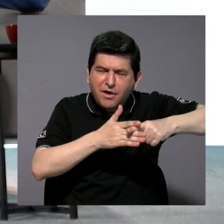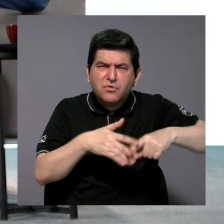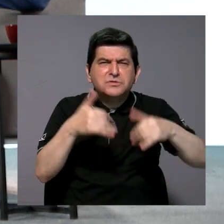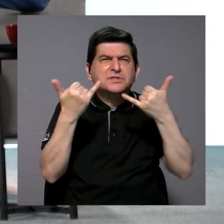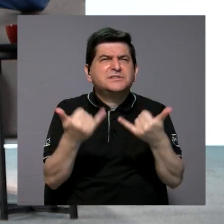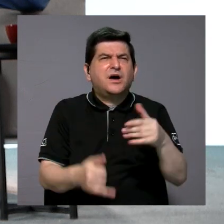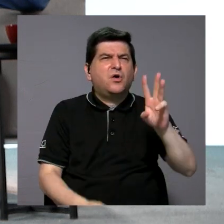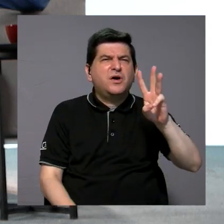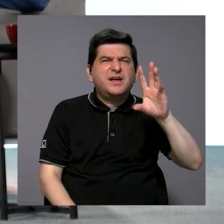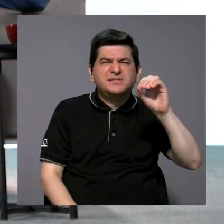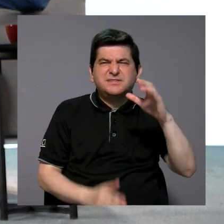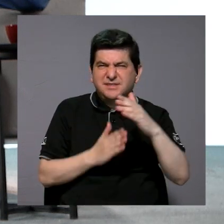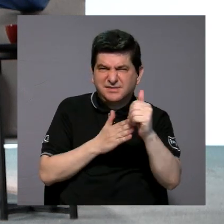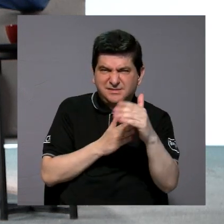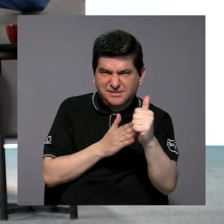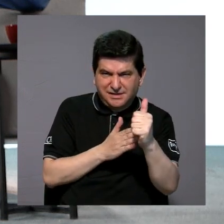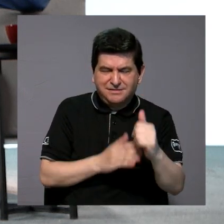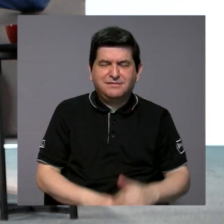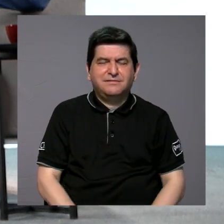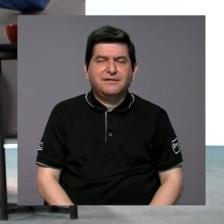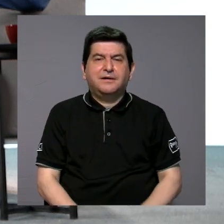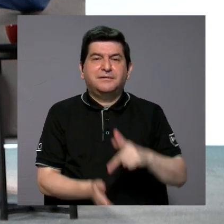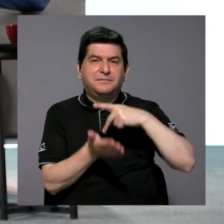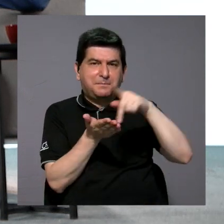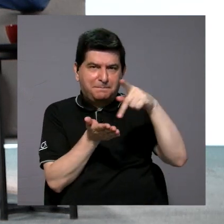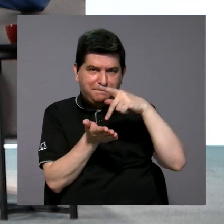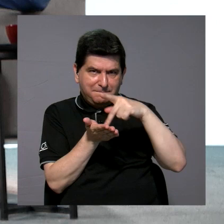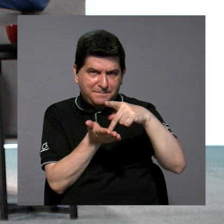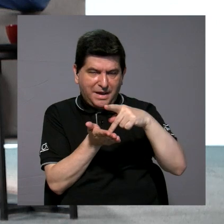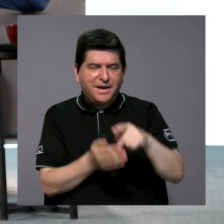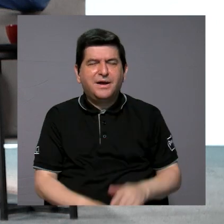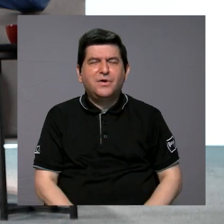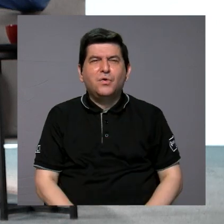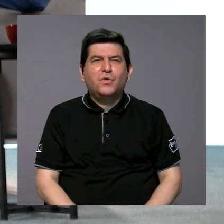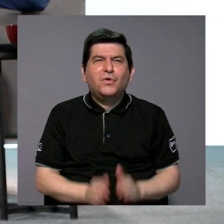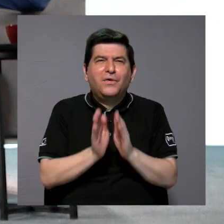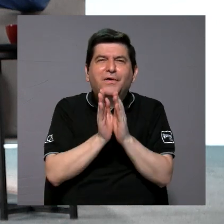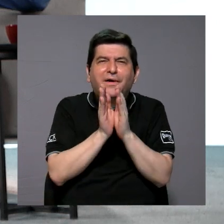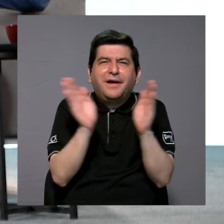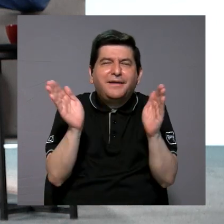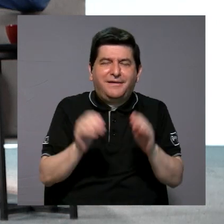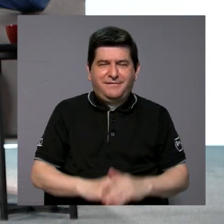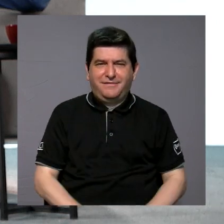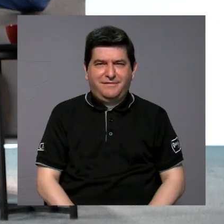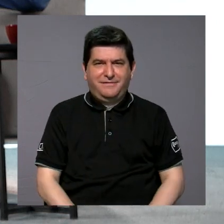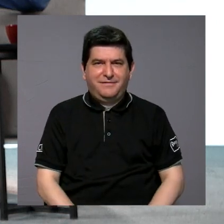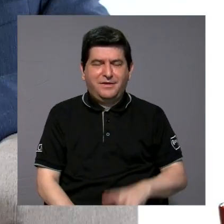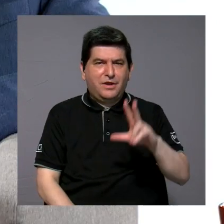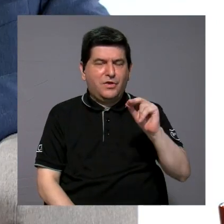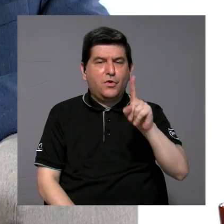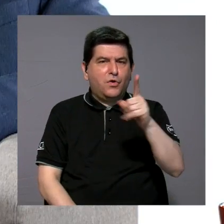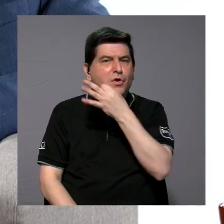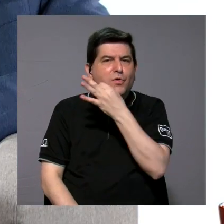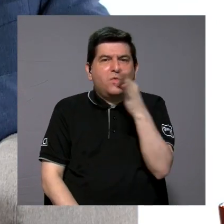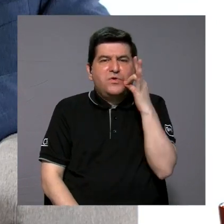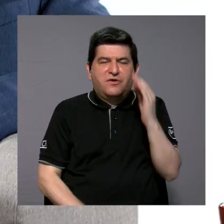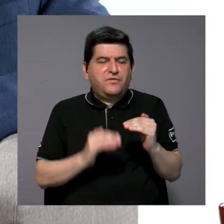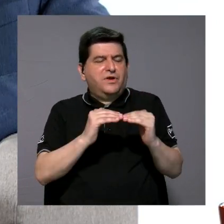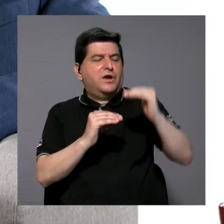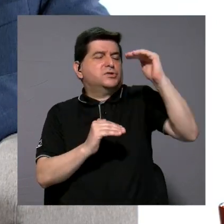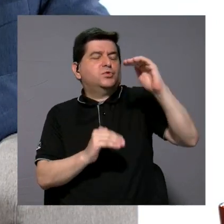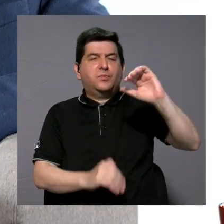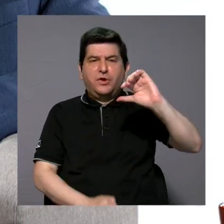como en 60 y es un pago, es un promedio, como te digo. No hay que una finca tenga más